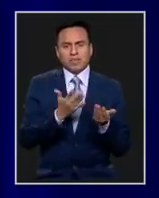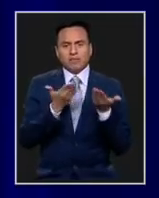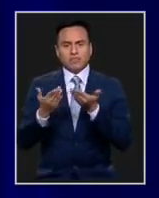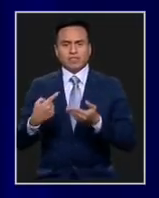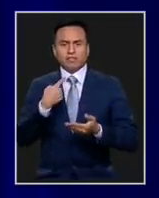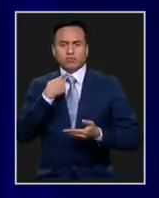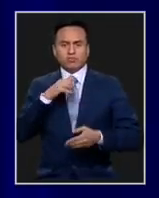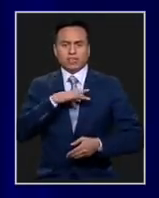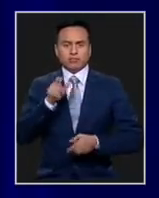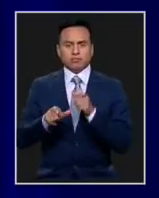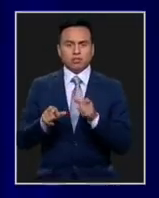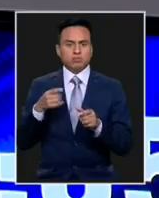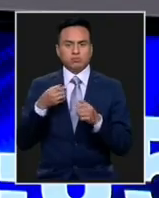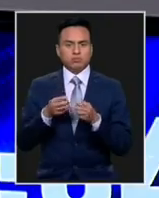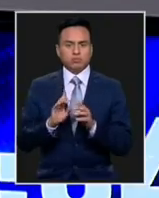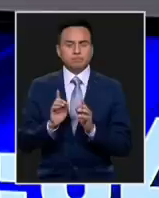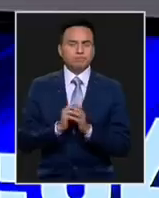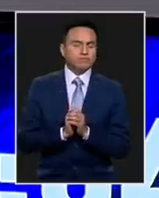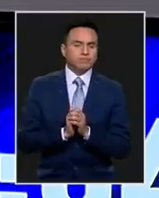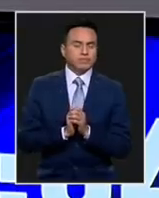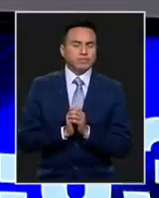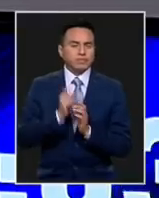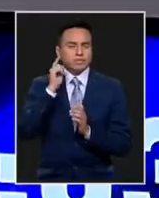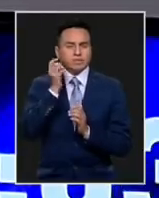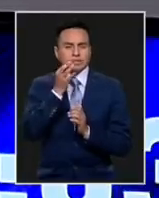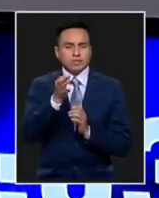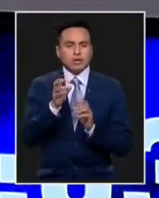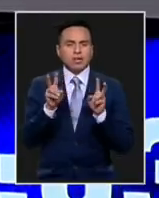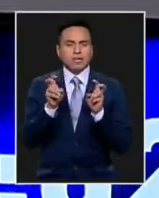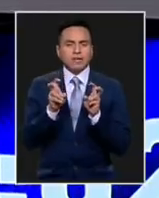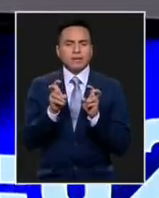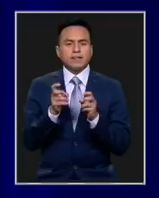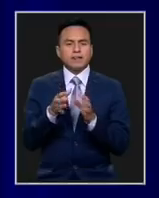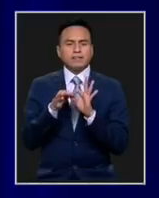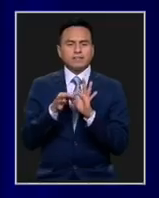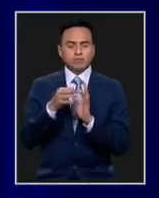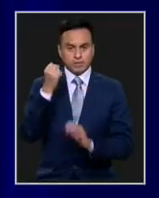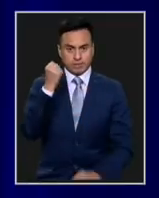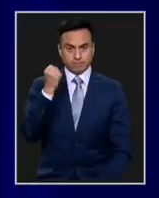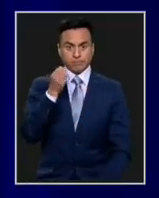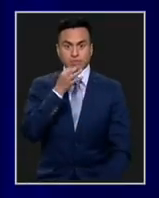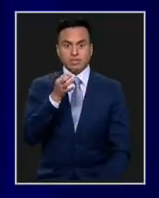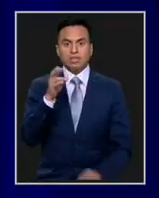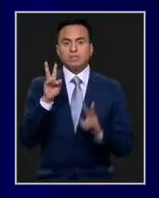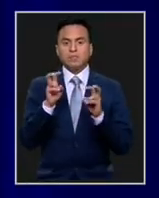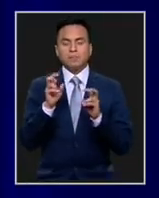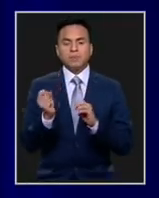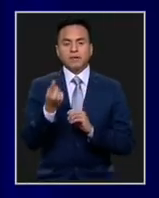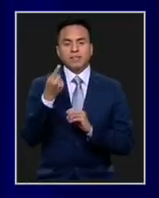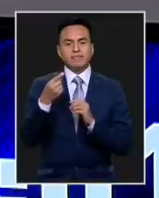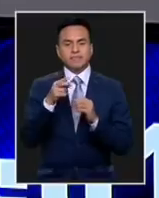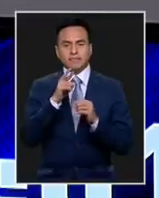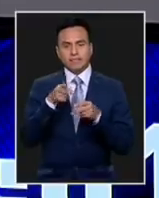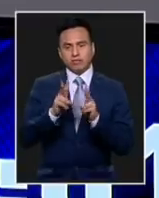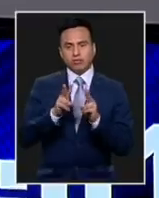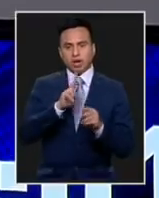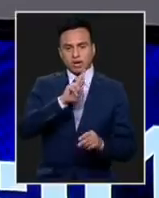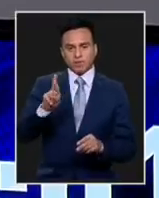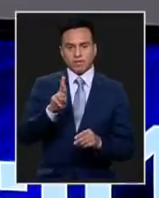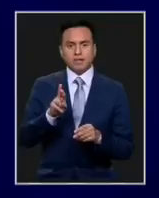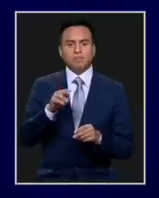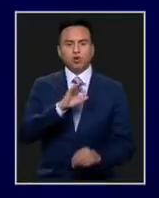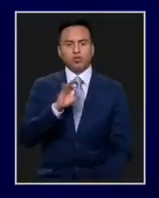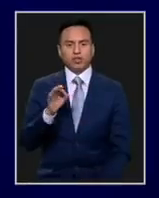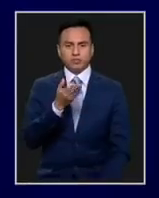a los chilenos. Y en eso yo no me pierto. Bien, muchas gracias señor Piñera. Ha solicitado su primer derecho a réplica Manuel José